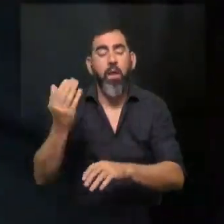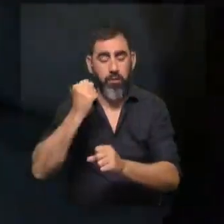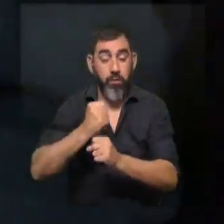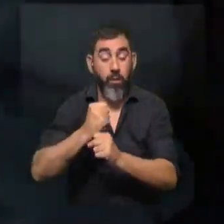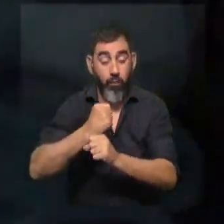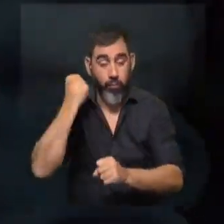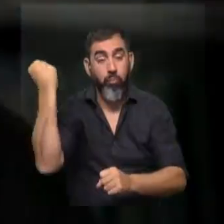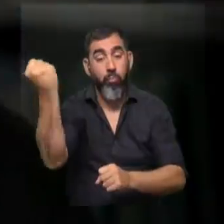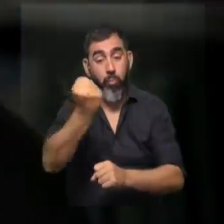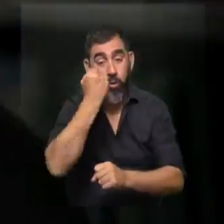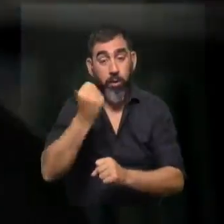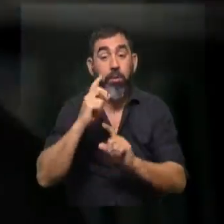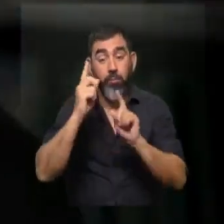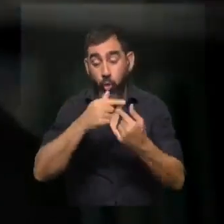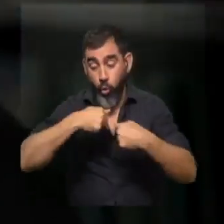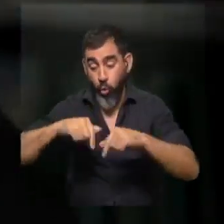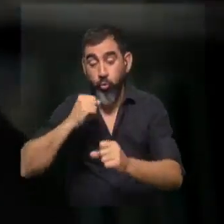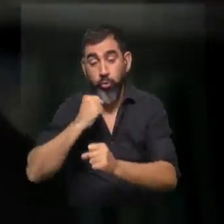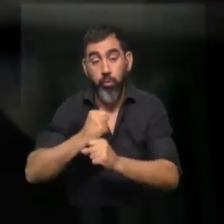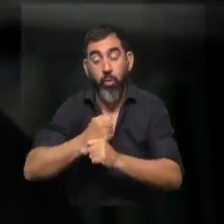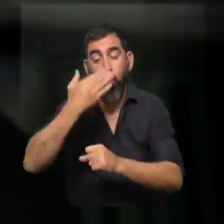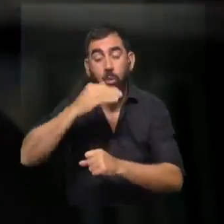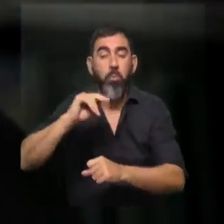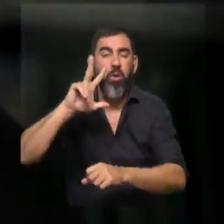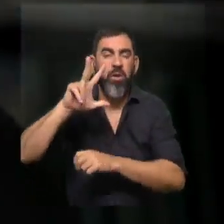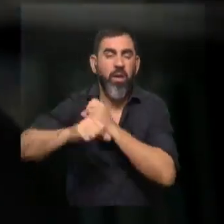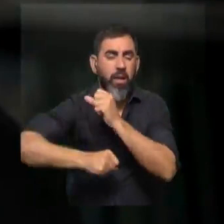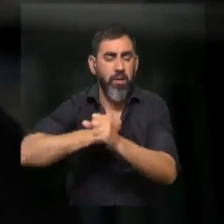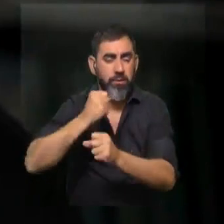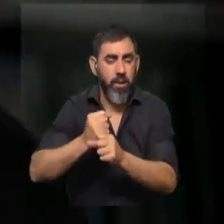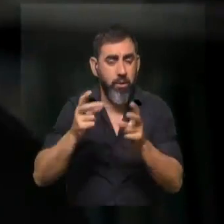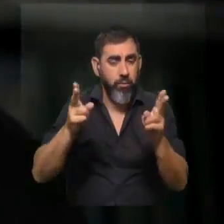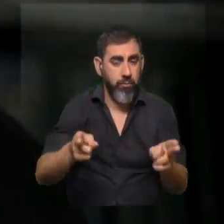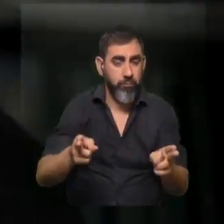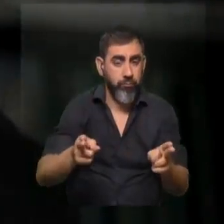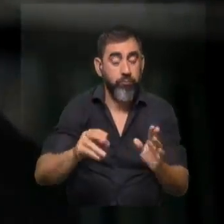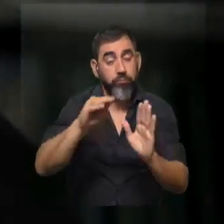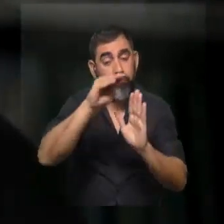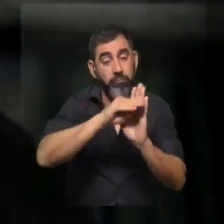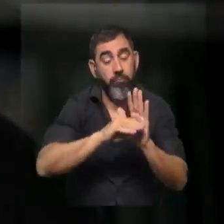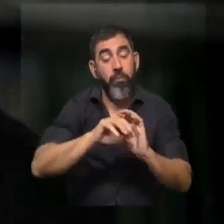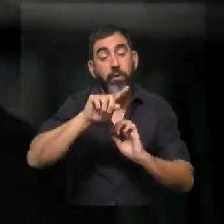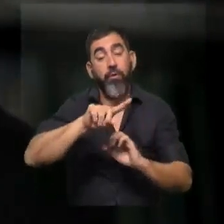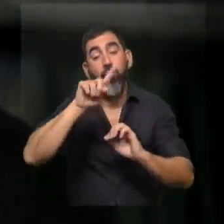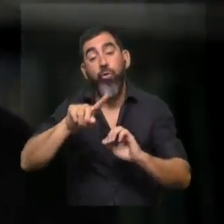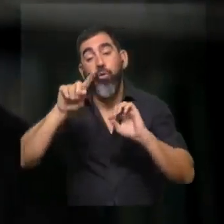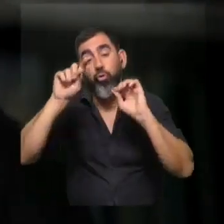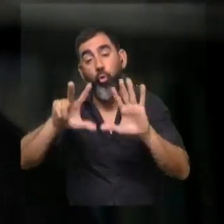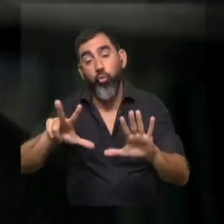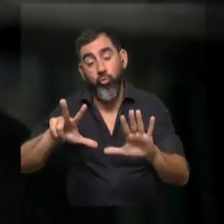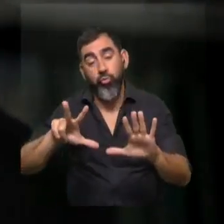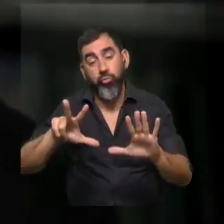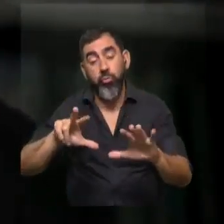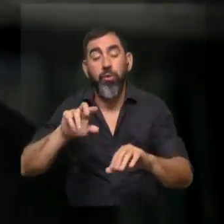importantes en la zona, y lo que hemos relevado durante los últimos 3 años, tenemos un listado de 118 o